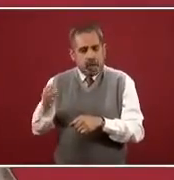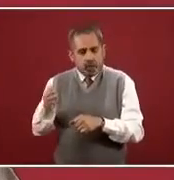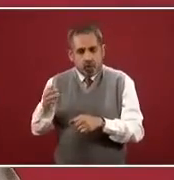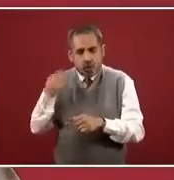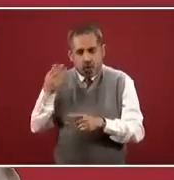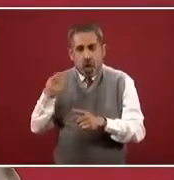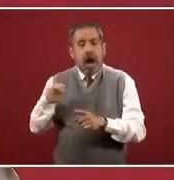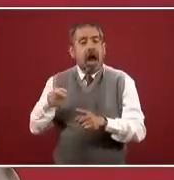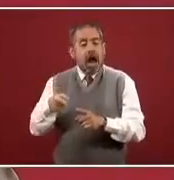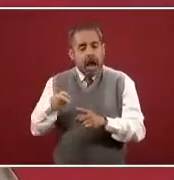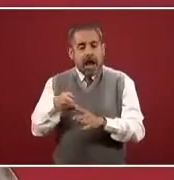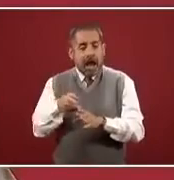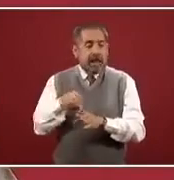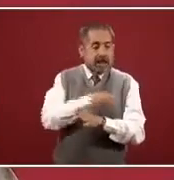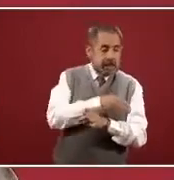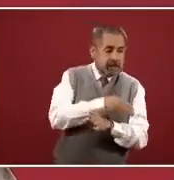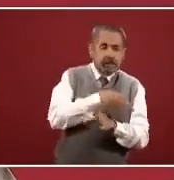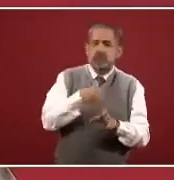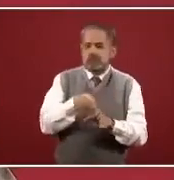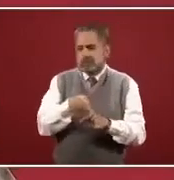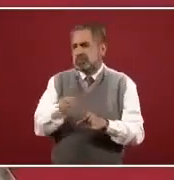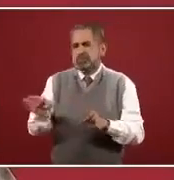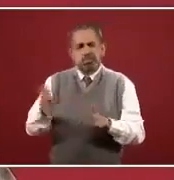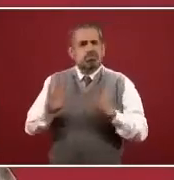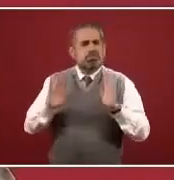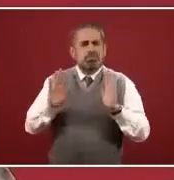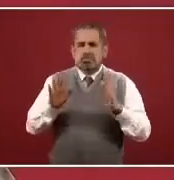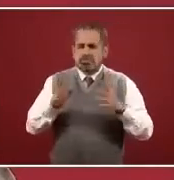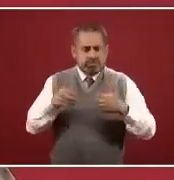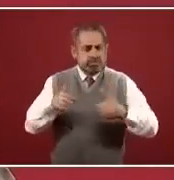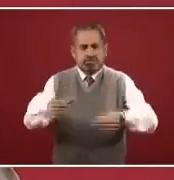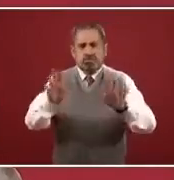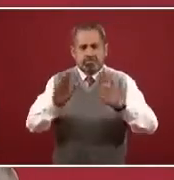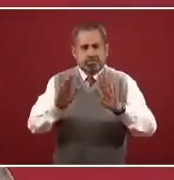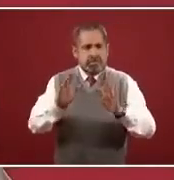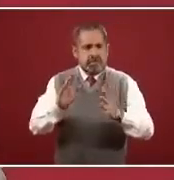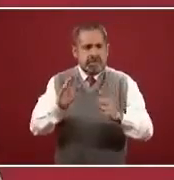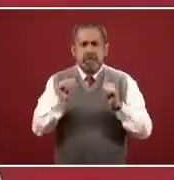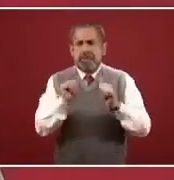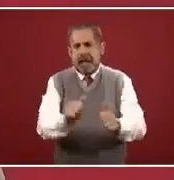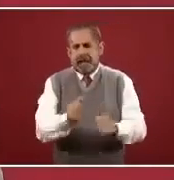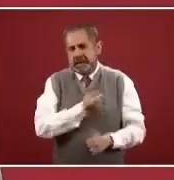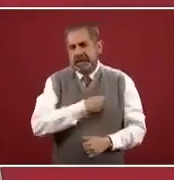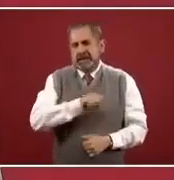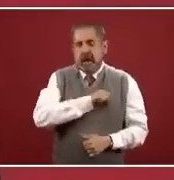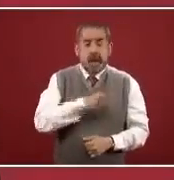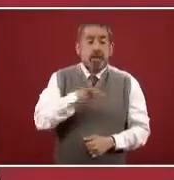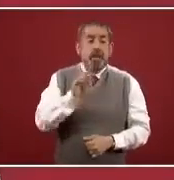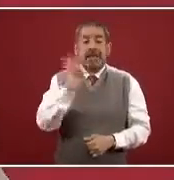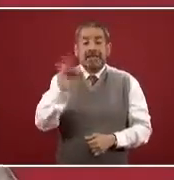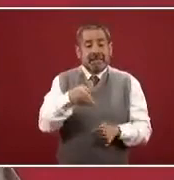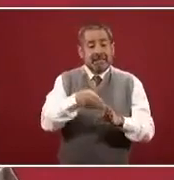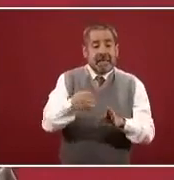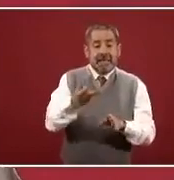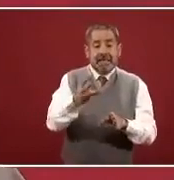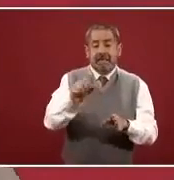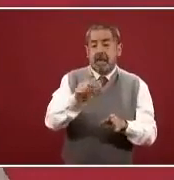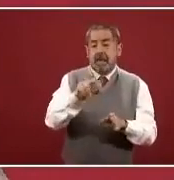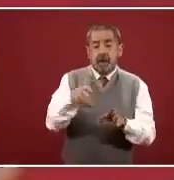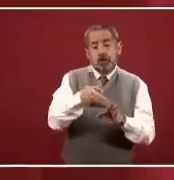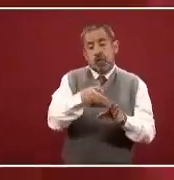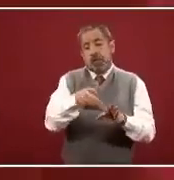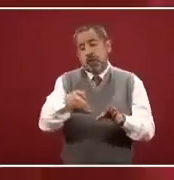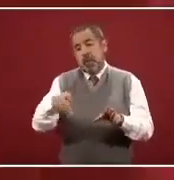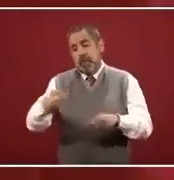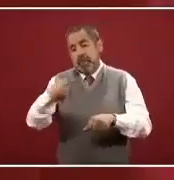estarían ya en posibilidades o serían considerados ya de alta sanitaria. Sin embargo, las personas que enfermaron del 3 de marzo